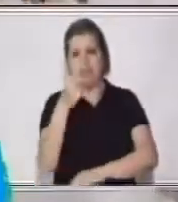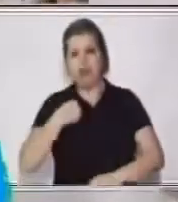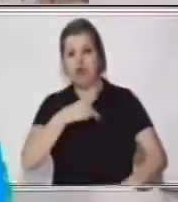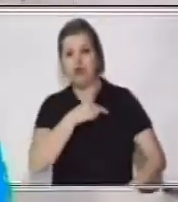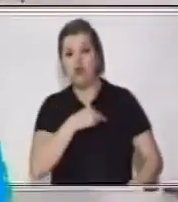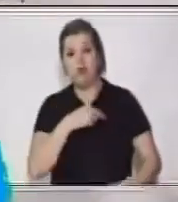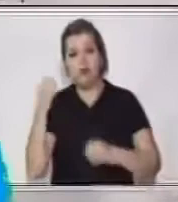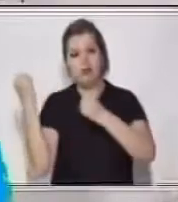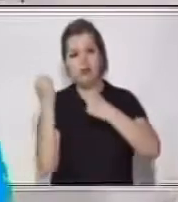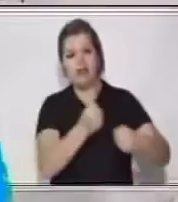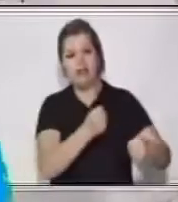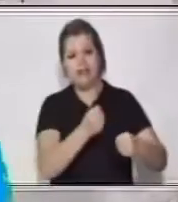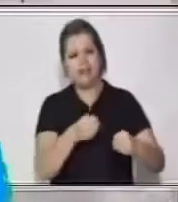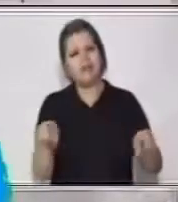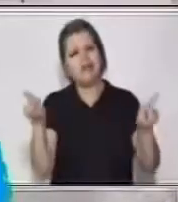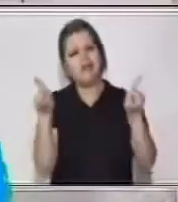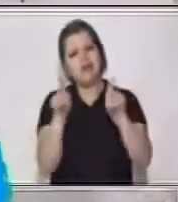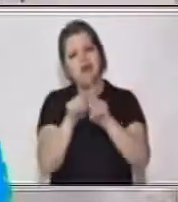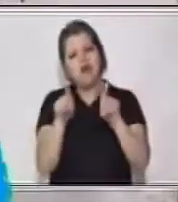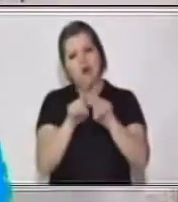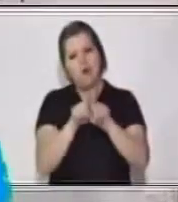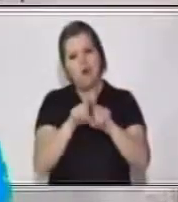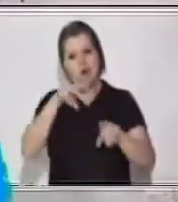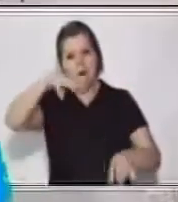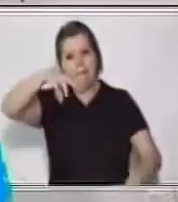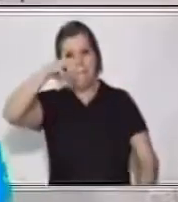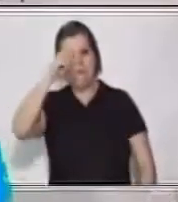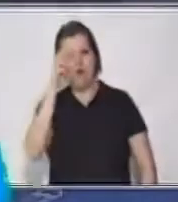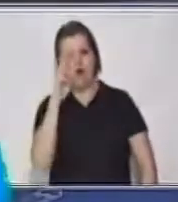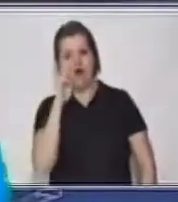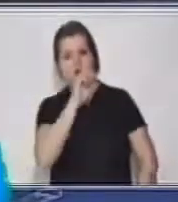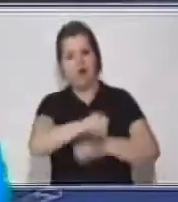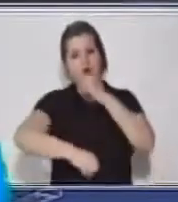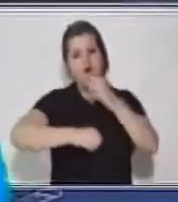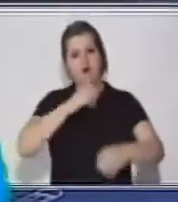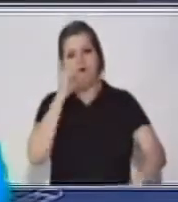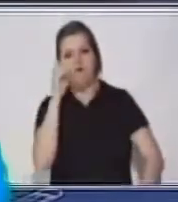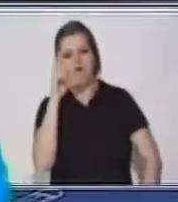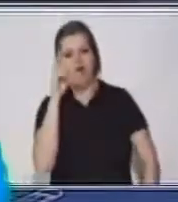a establecer como la morfología